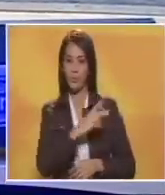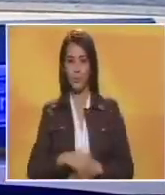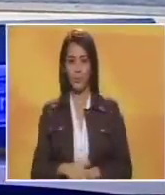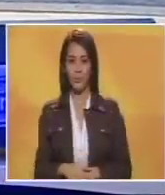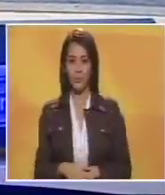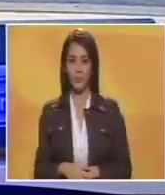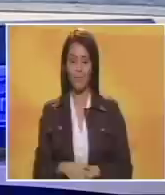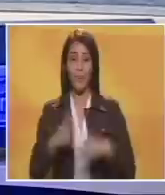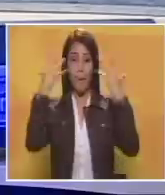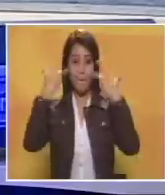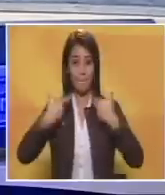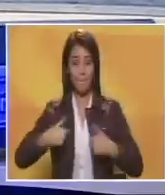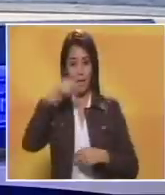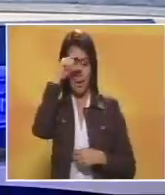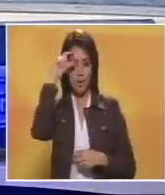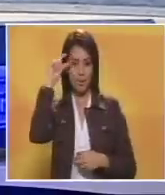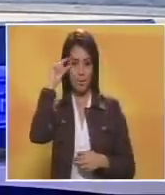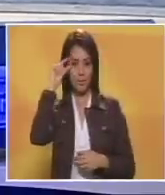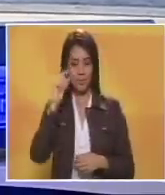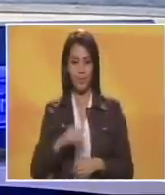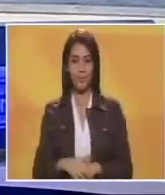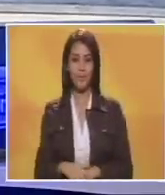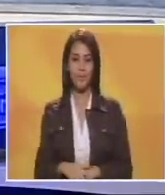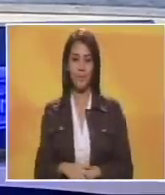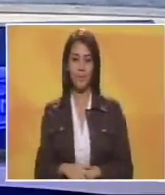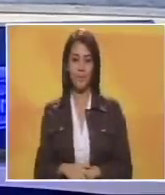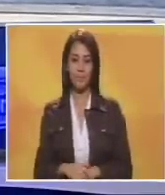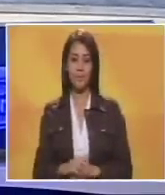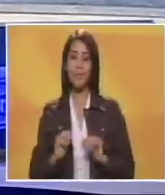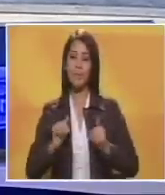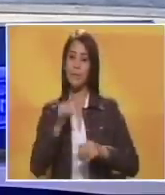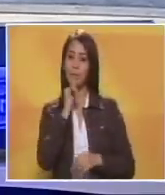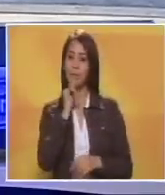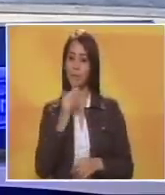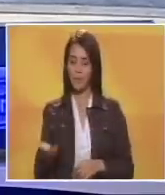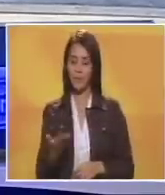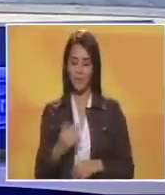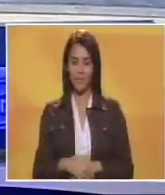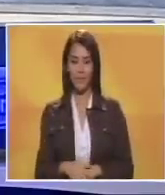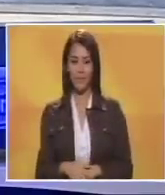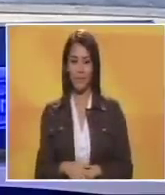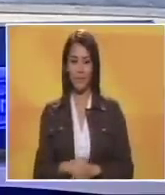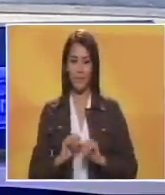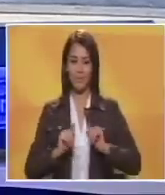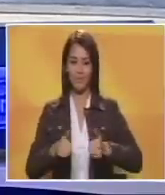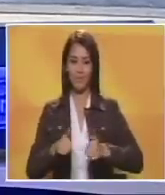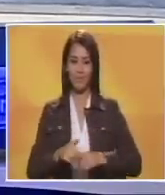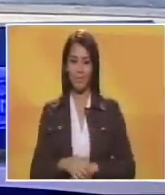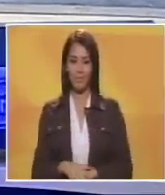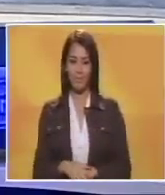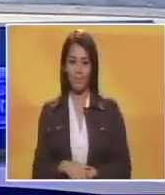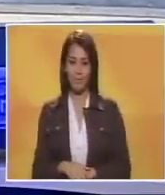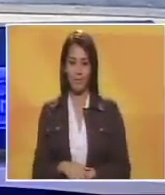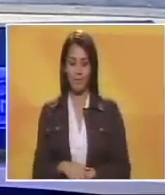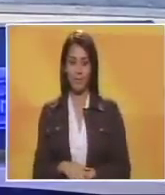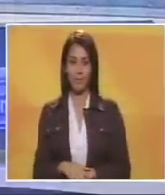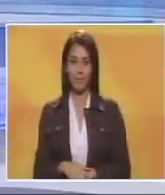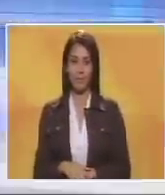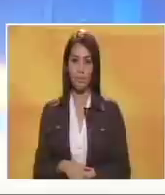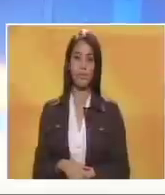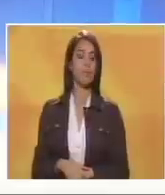Noticiero Venevisión, Milagros Zambrano y esta servidora, Endrina Yepes. Comenzamos a revisar las informaciones y lo hacemos de